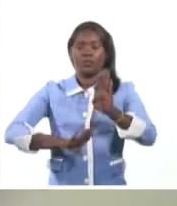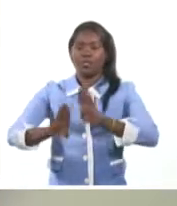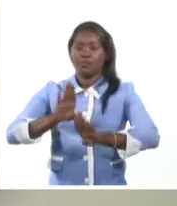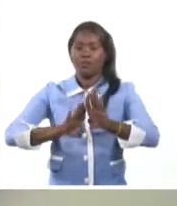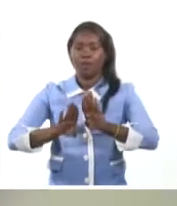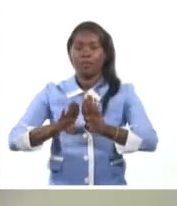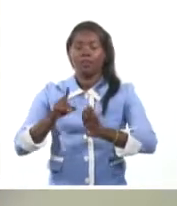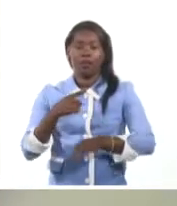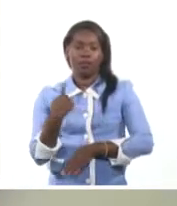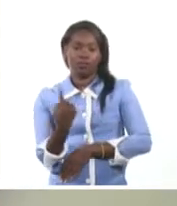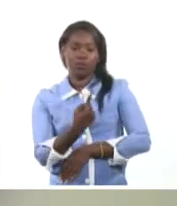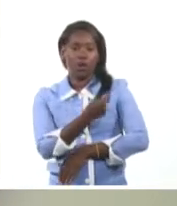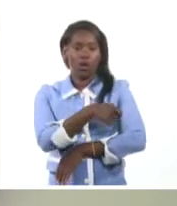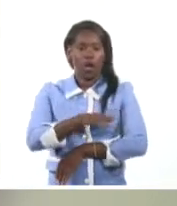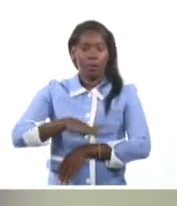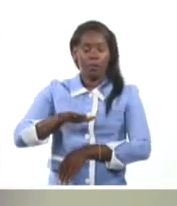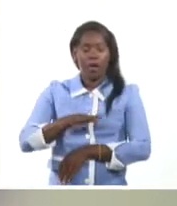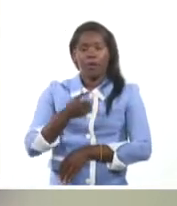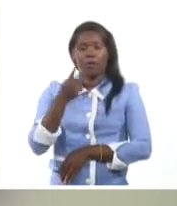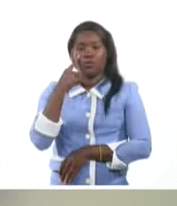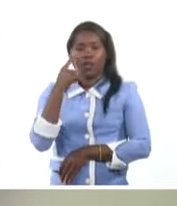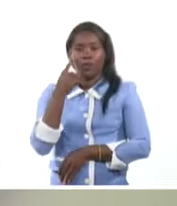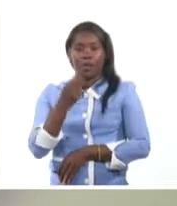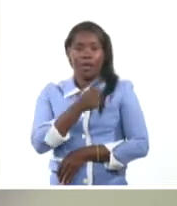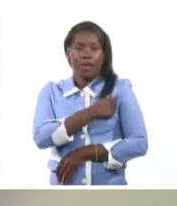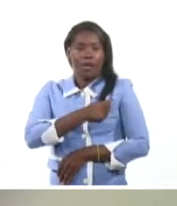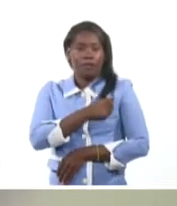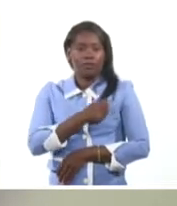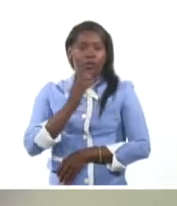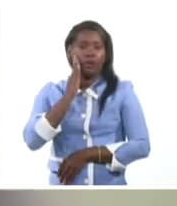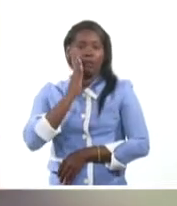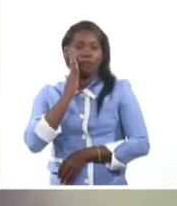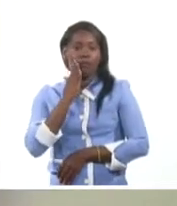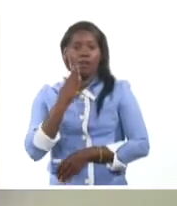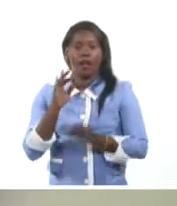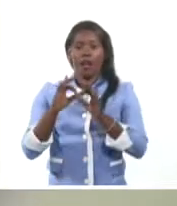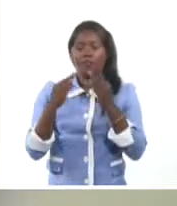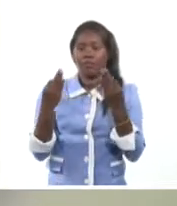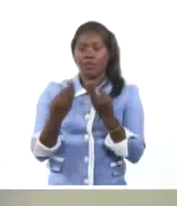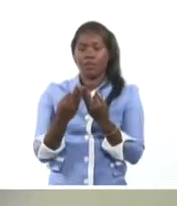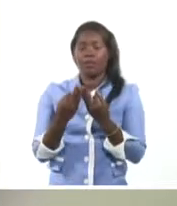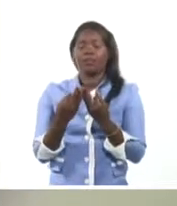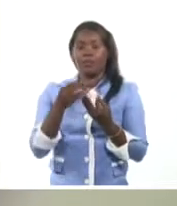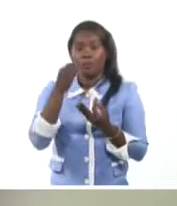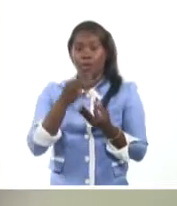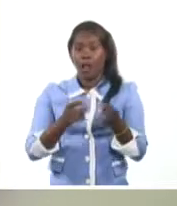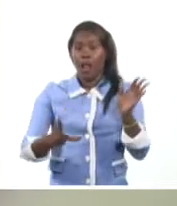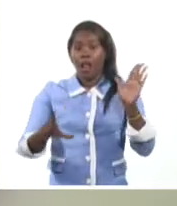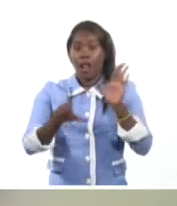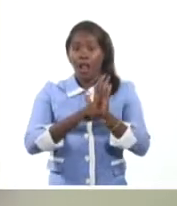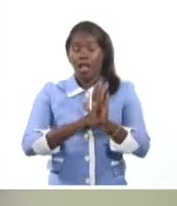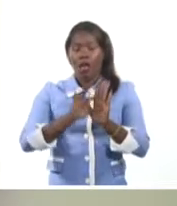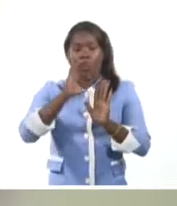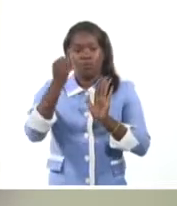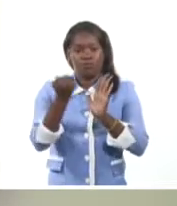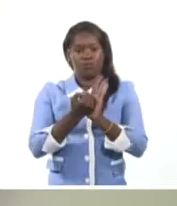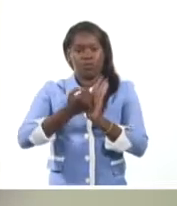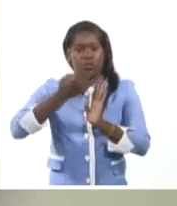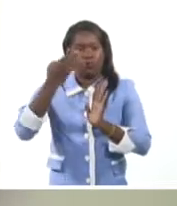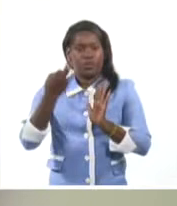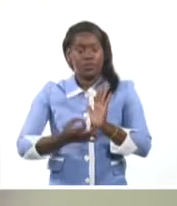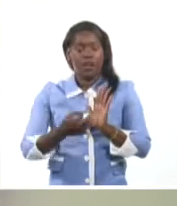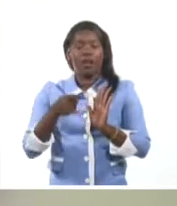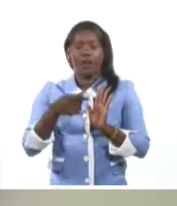de la familia, donde todas las familias hoy van a ejercer todas las tareas que nos tocan, donde va a existir la igualdad